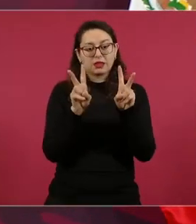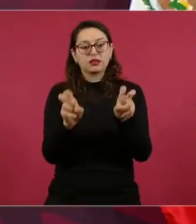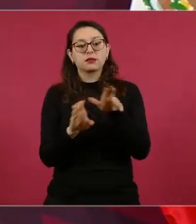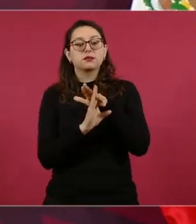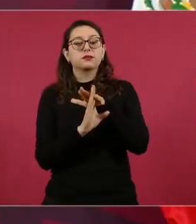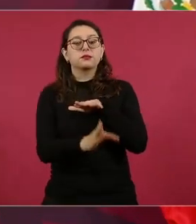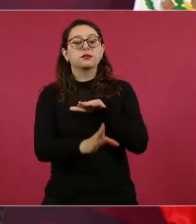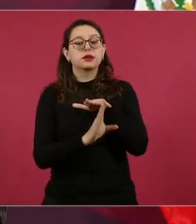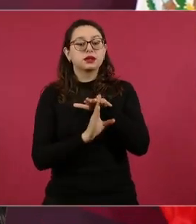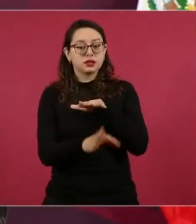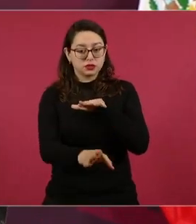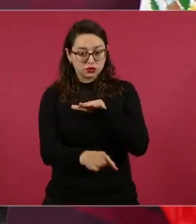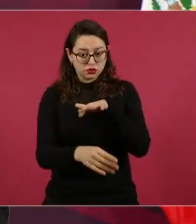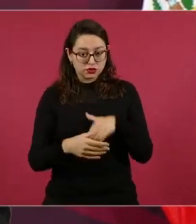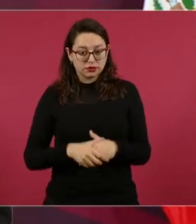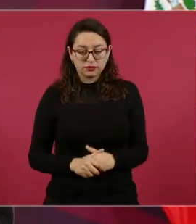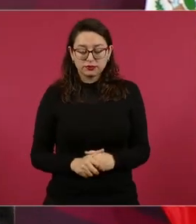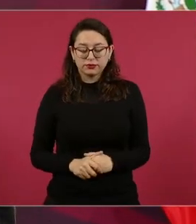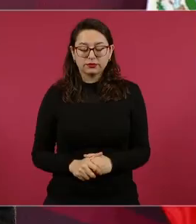migratorio.